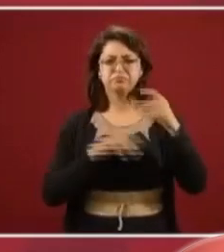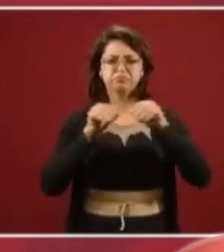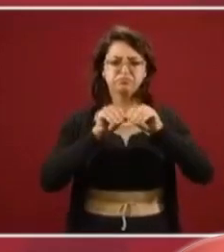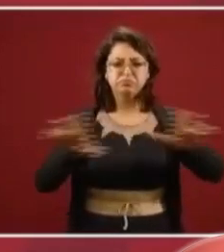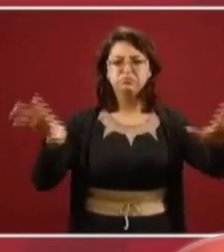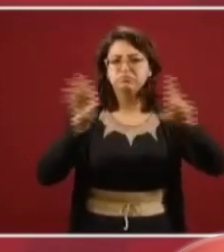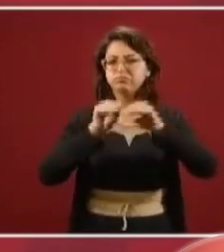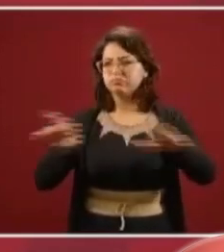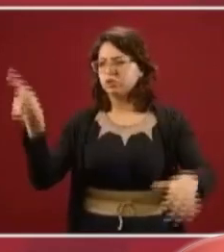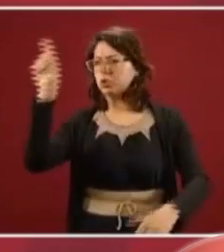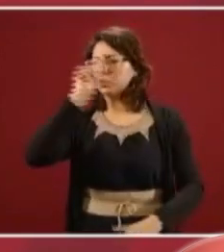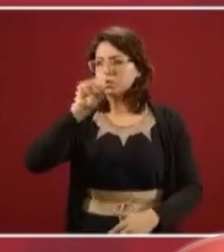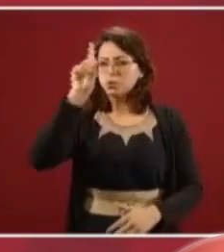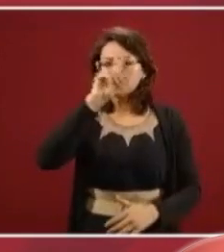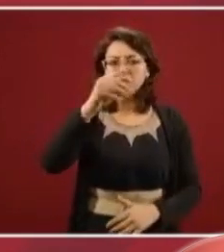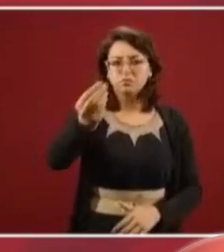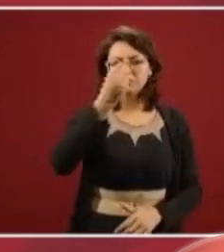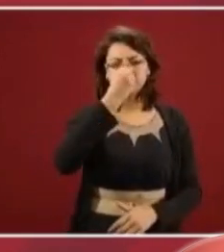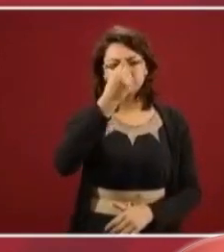desde el gobierno.